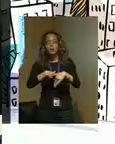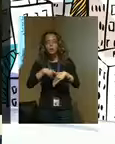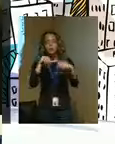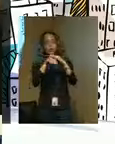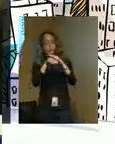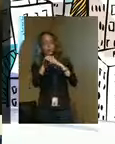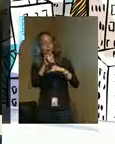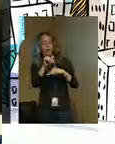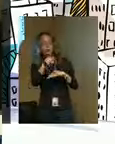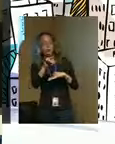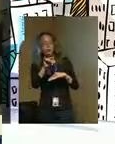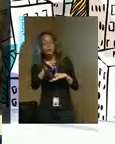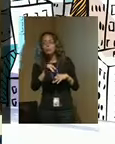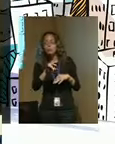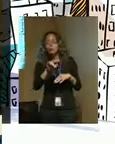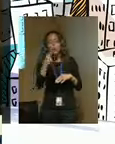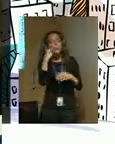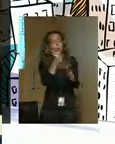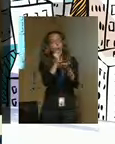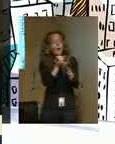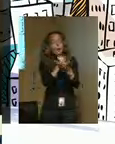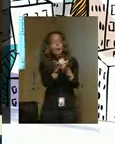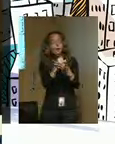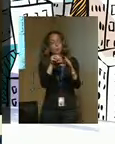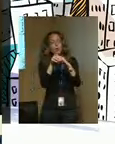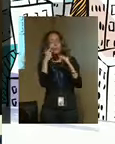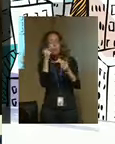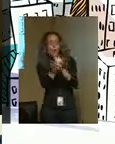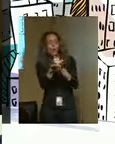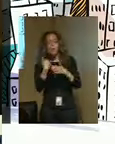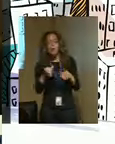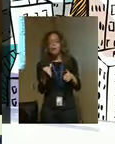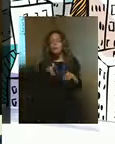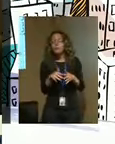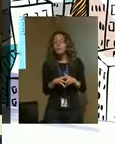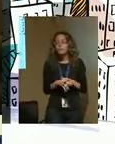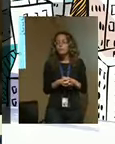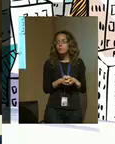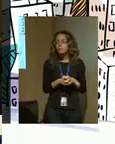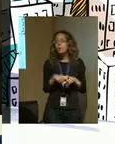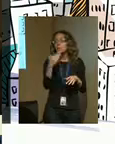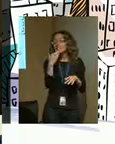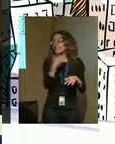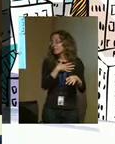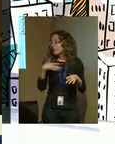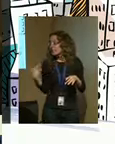¿Estaba el vídeo? Estaba aprobado y todo. Si quieres acá lo tenés, pero ya estaba aprobado 2 veces. Bueno, pues si queréis, mientras podemos iniciar el turno de